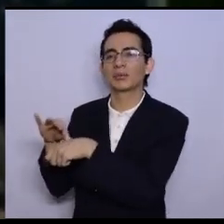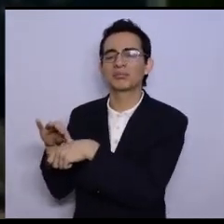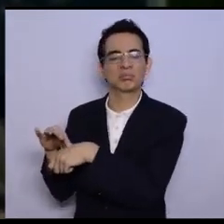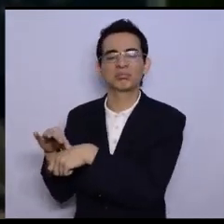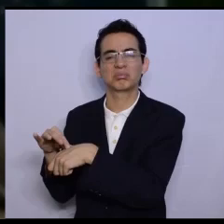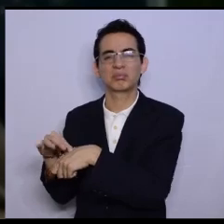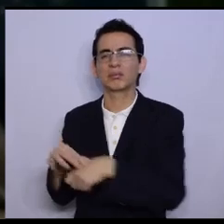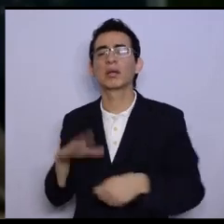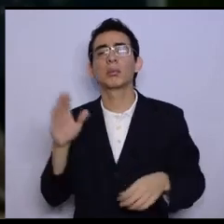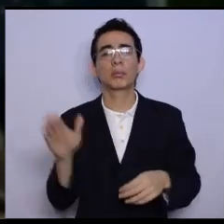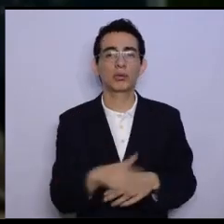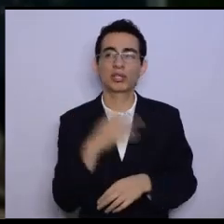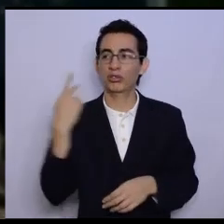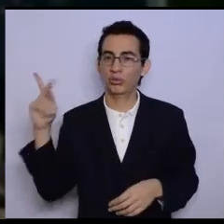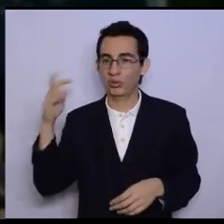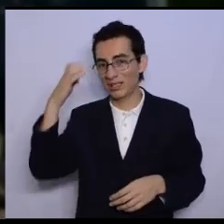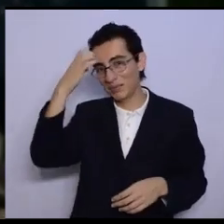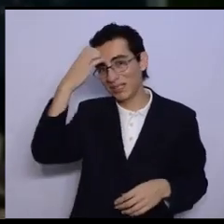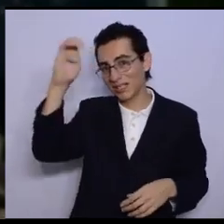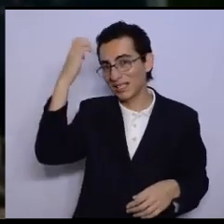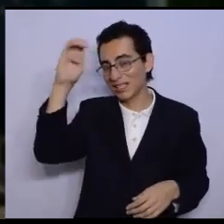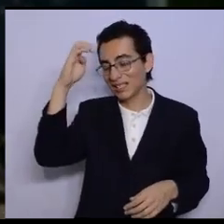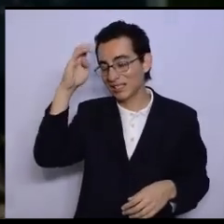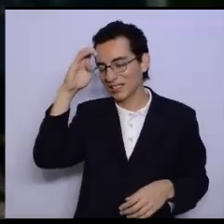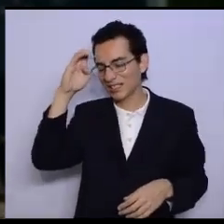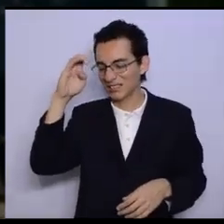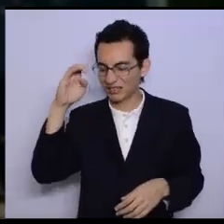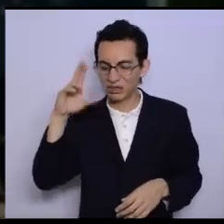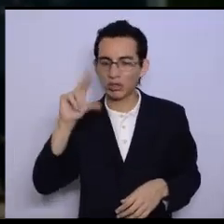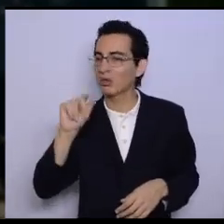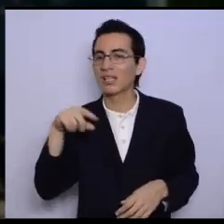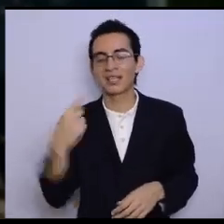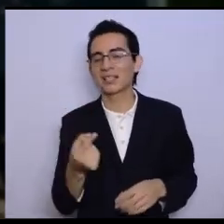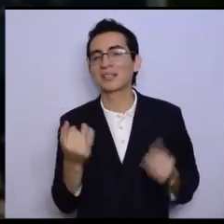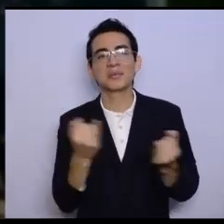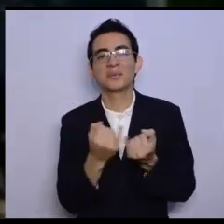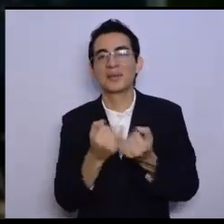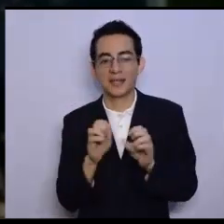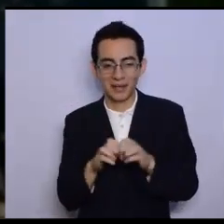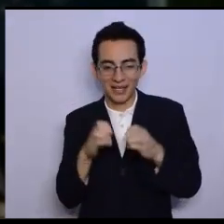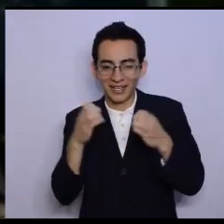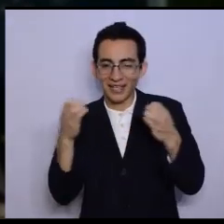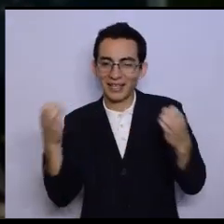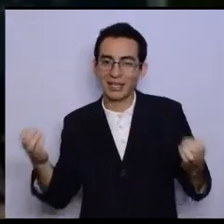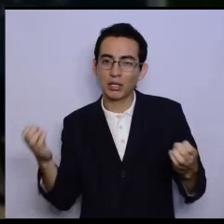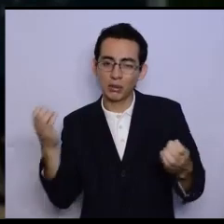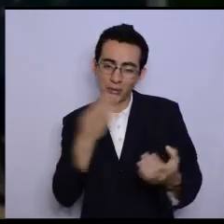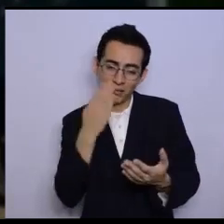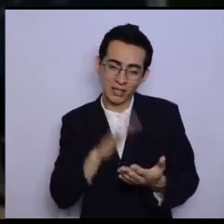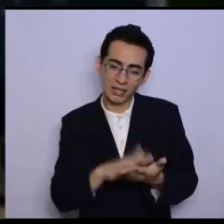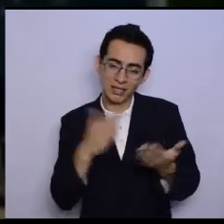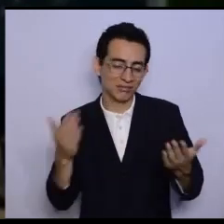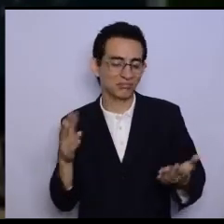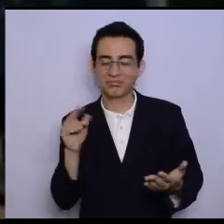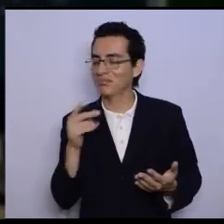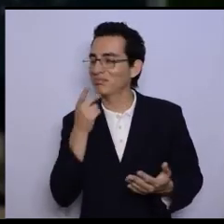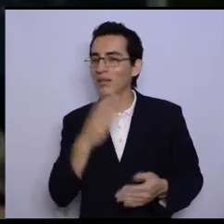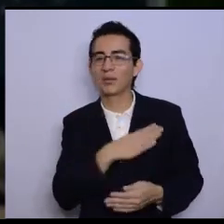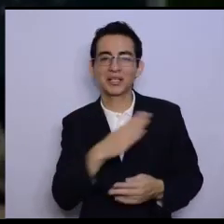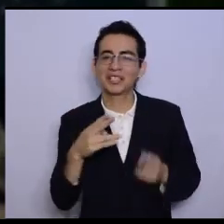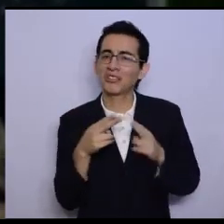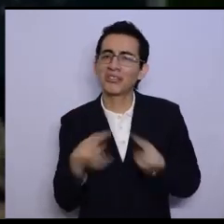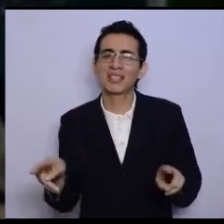Porque contar su experiencia personal no es el evangelio, hermanos. Cuando alguien en un púlpito sustituye el